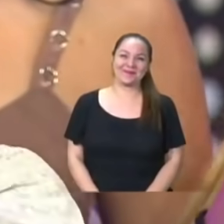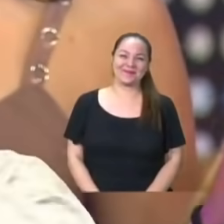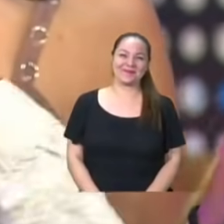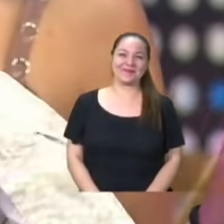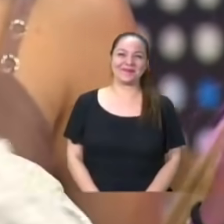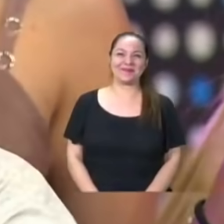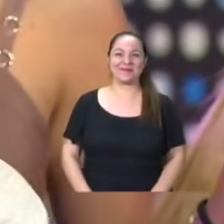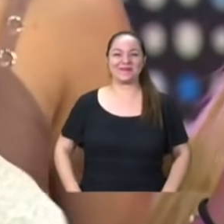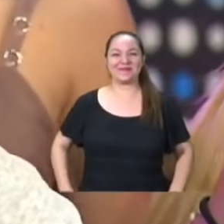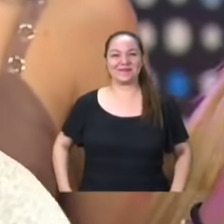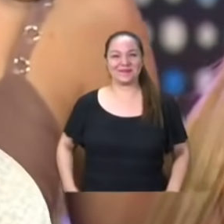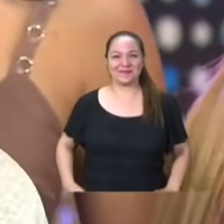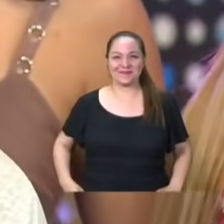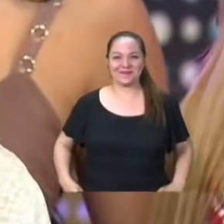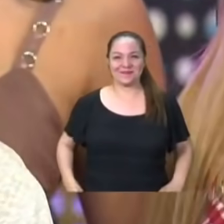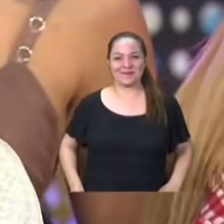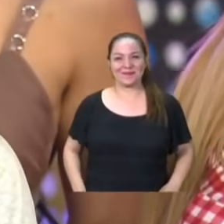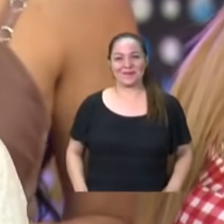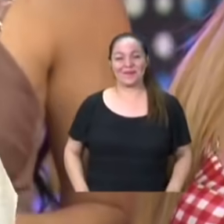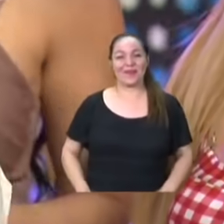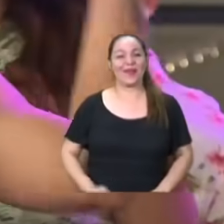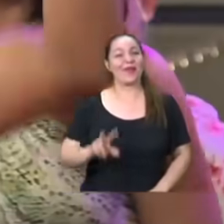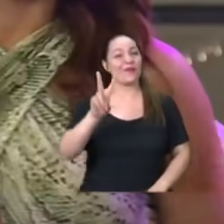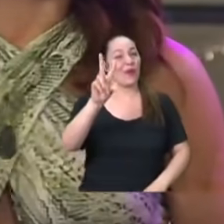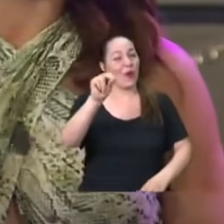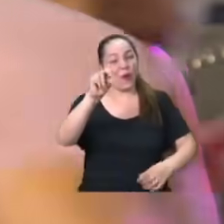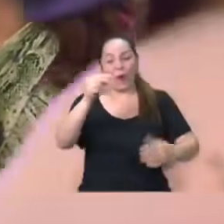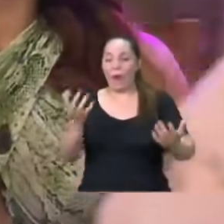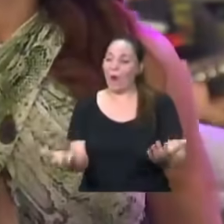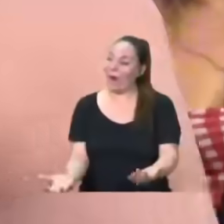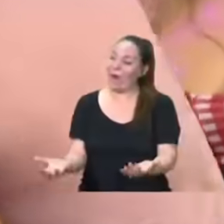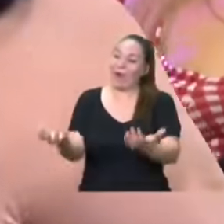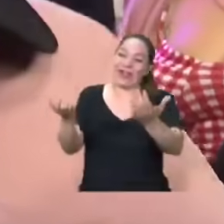¿Qué tiene? No lo vayan a cargar. No lo vayan a